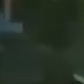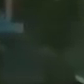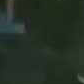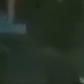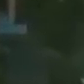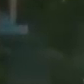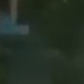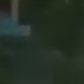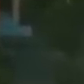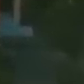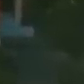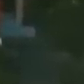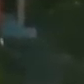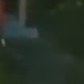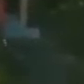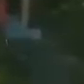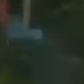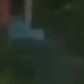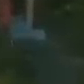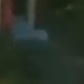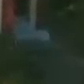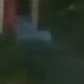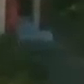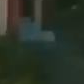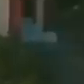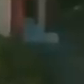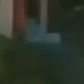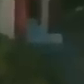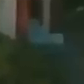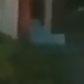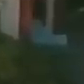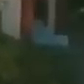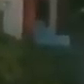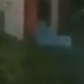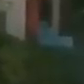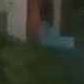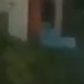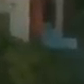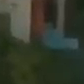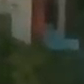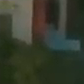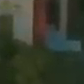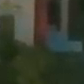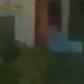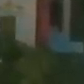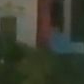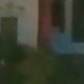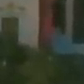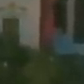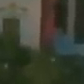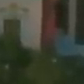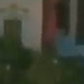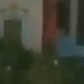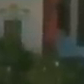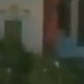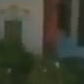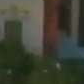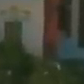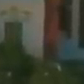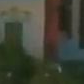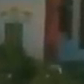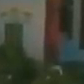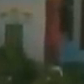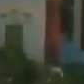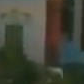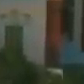Iniciamos esta transmisión desde el Palacio de Miraflores, específicamente desde el Salón Ayacucho. Hoy miércoles